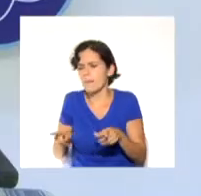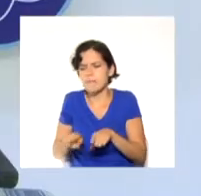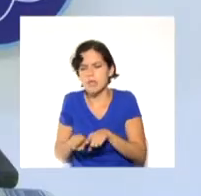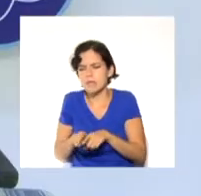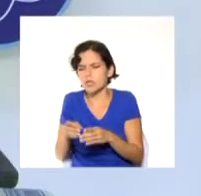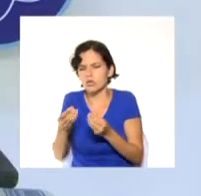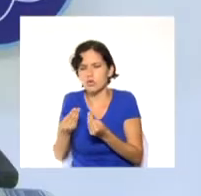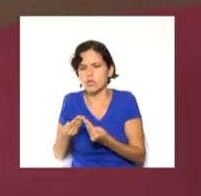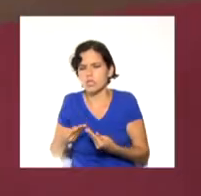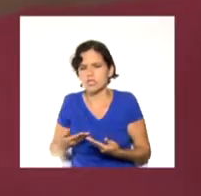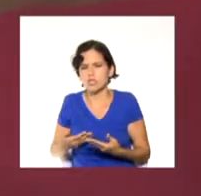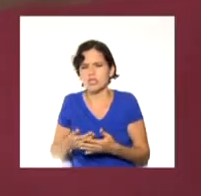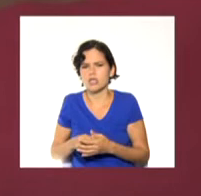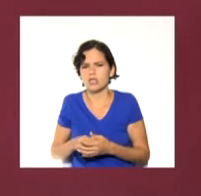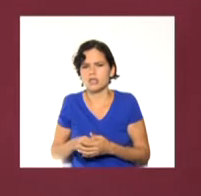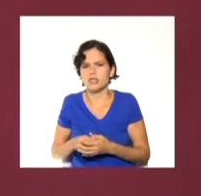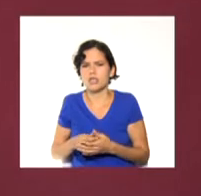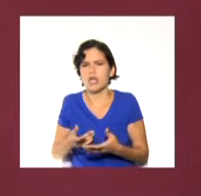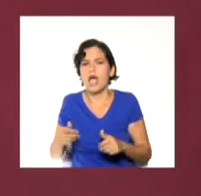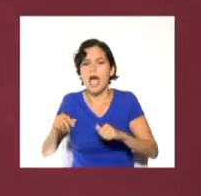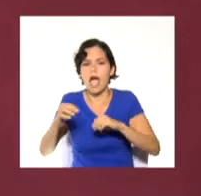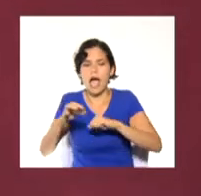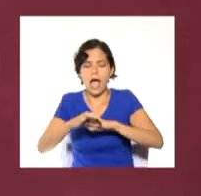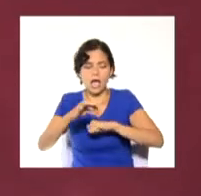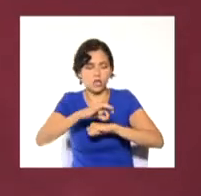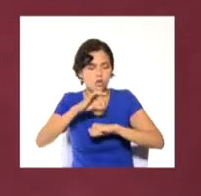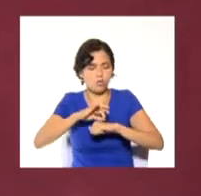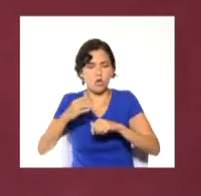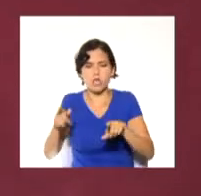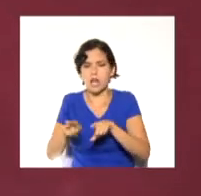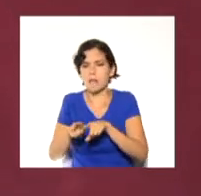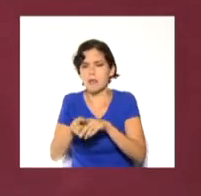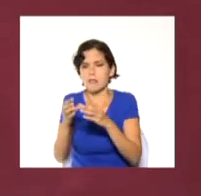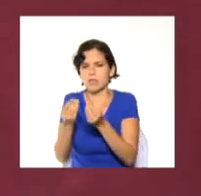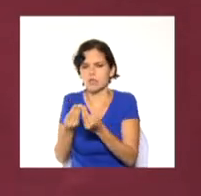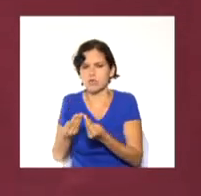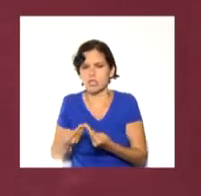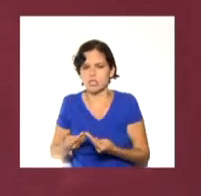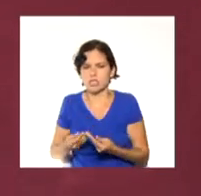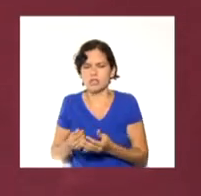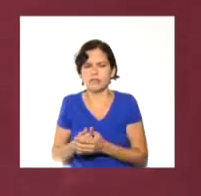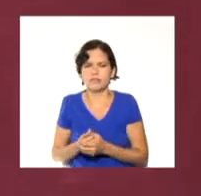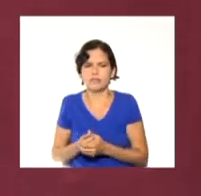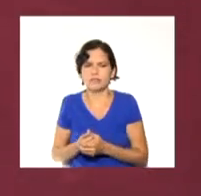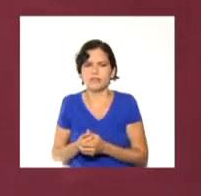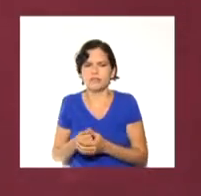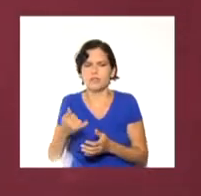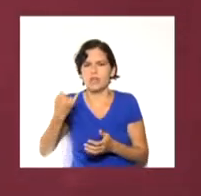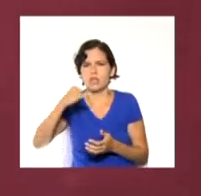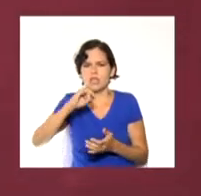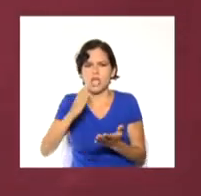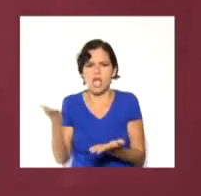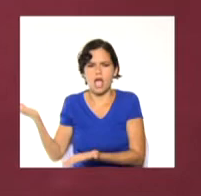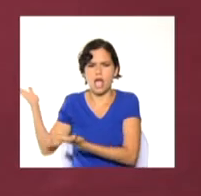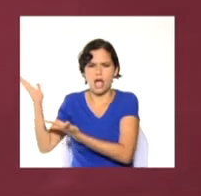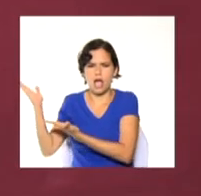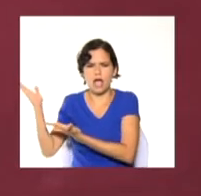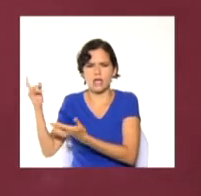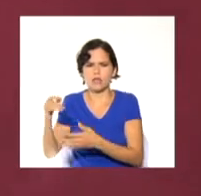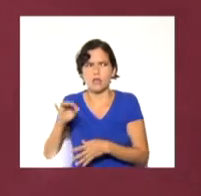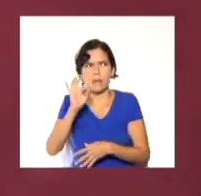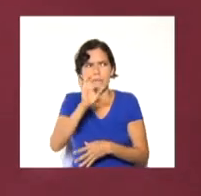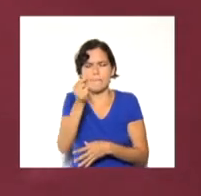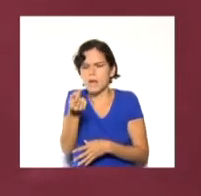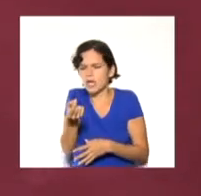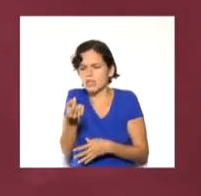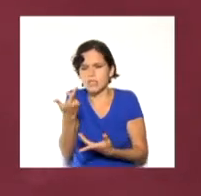¿ok? Átomos de una misma sustancia. En este caso es aluminio, ¿sí? Aquí hay unas partículas de aluminio